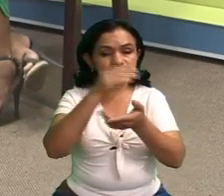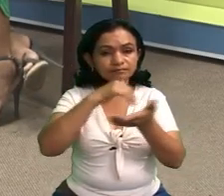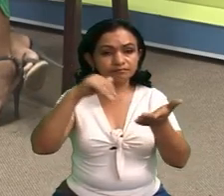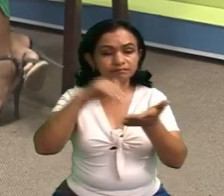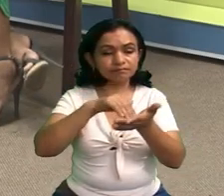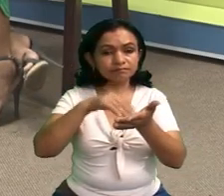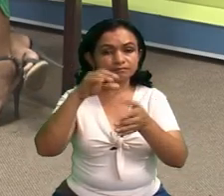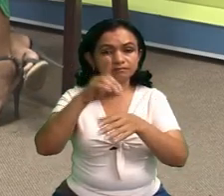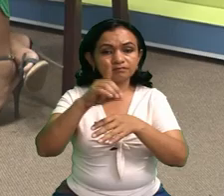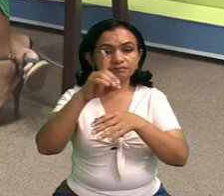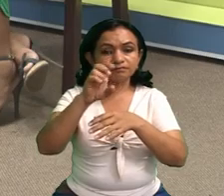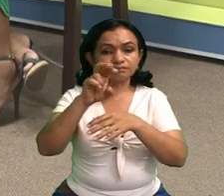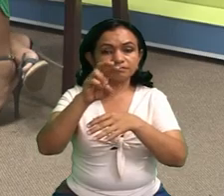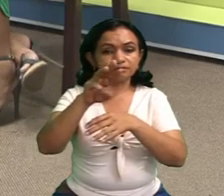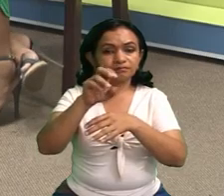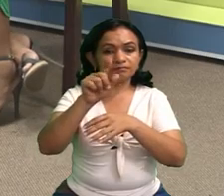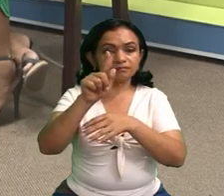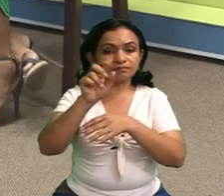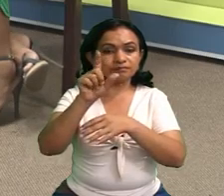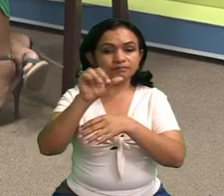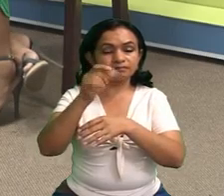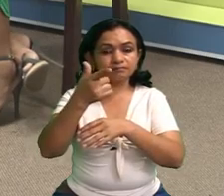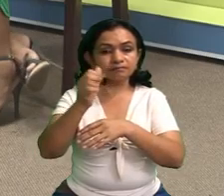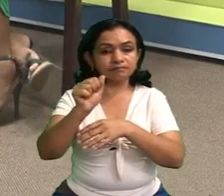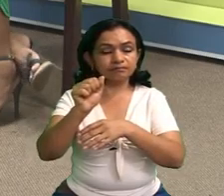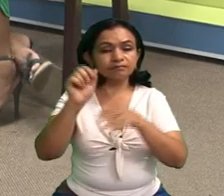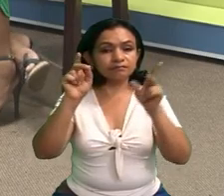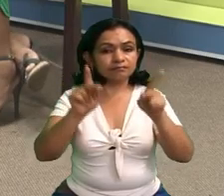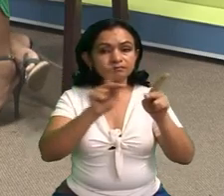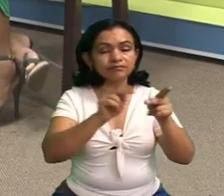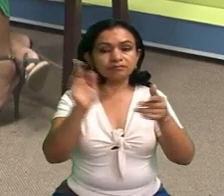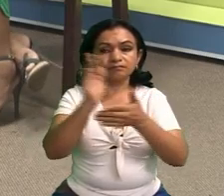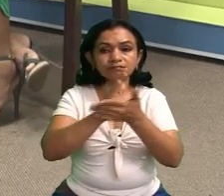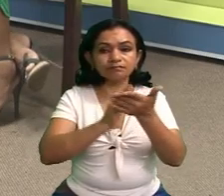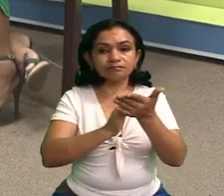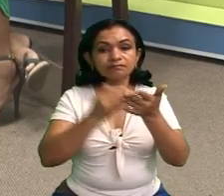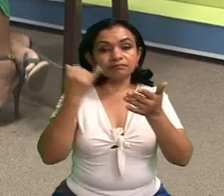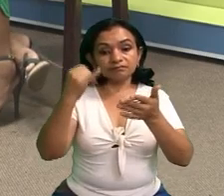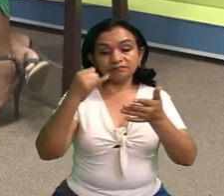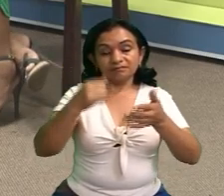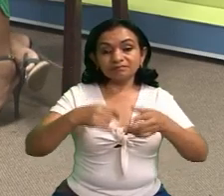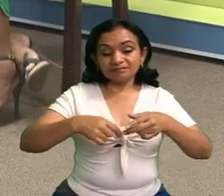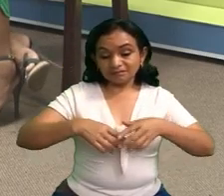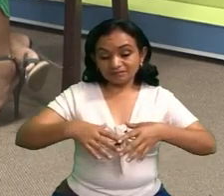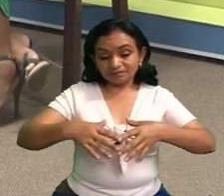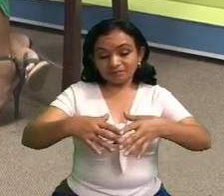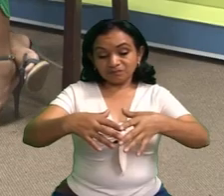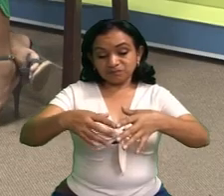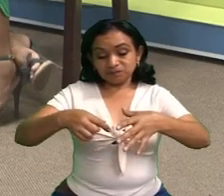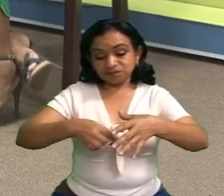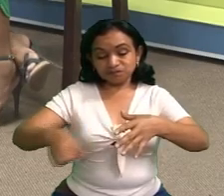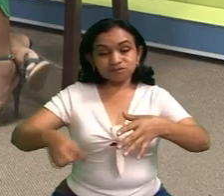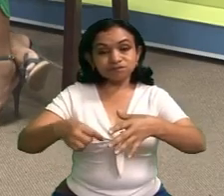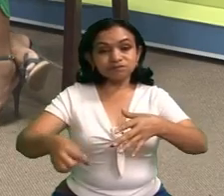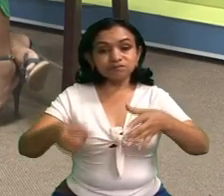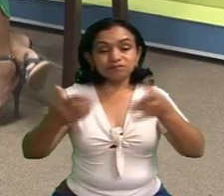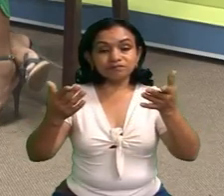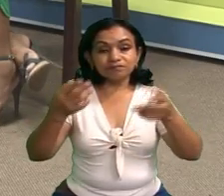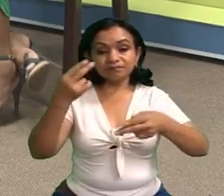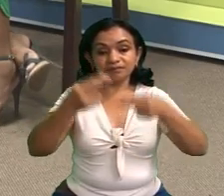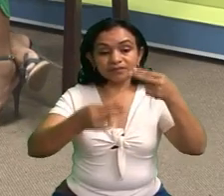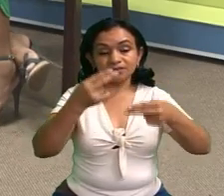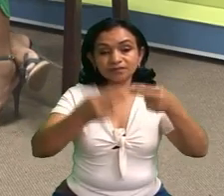de Dermatología? ¿Hay personas que van a las consultas por estría? Sí, incluso una cifra exacta